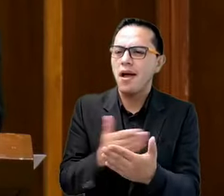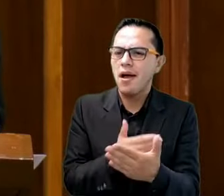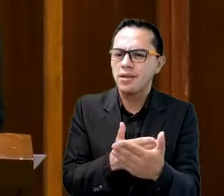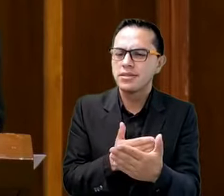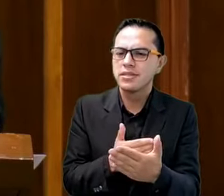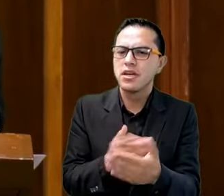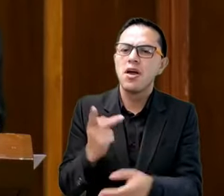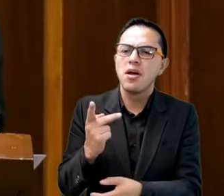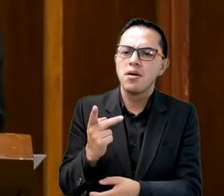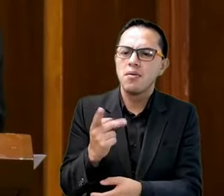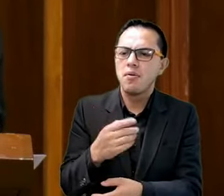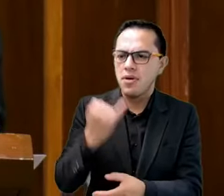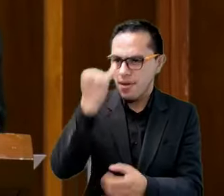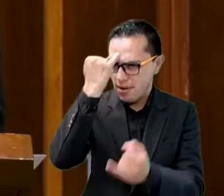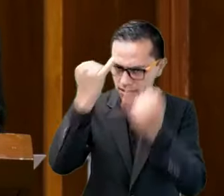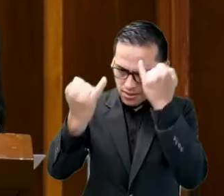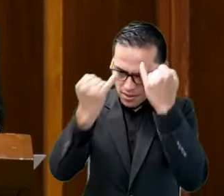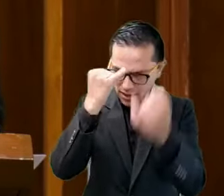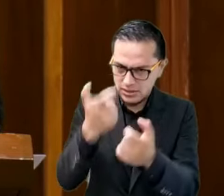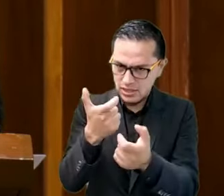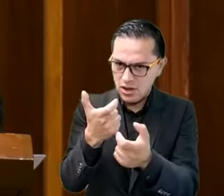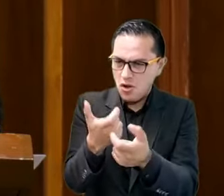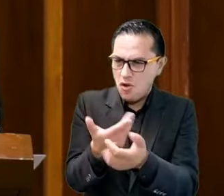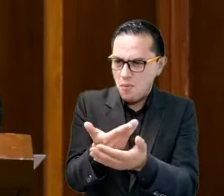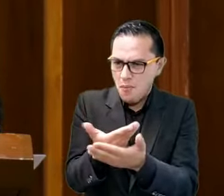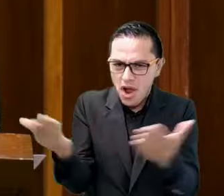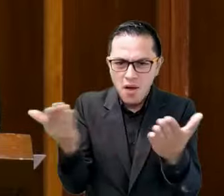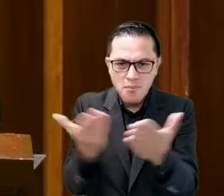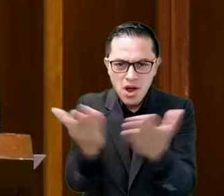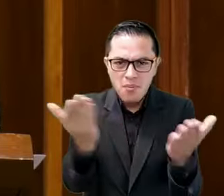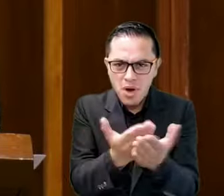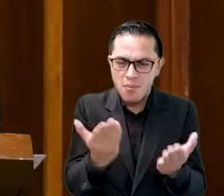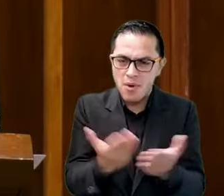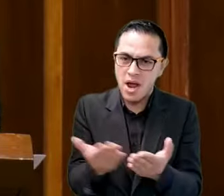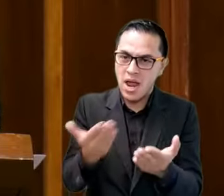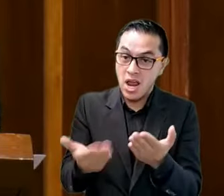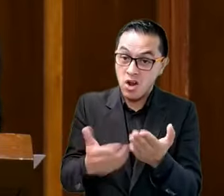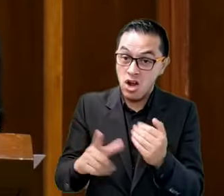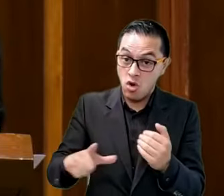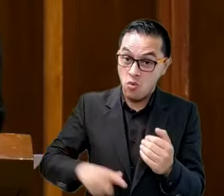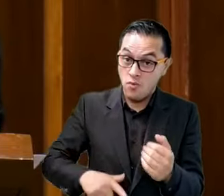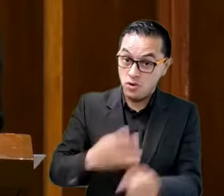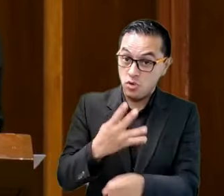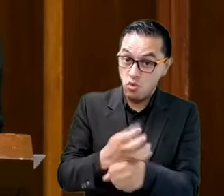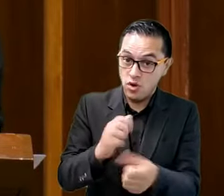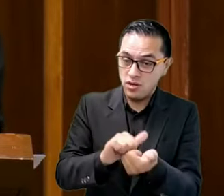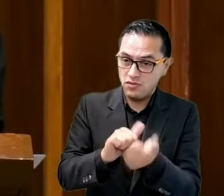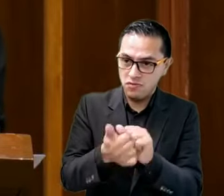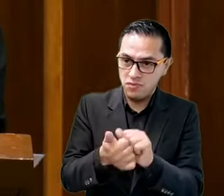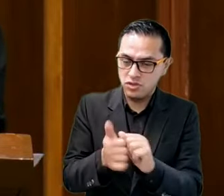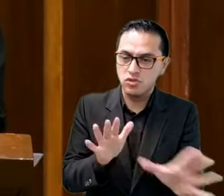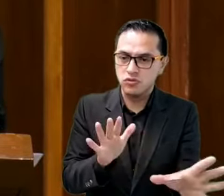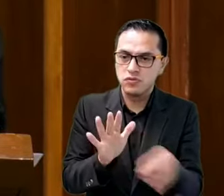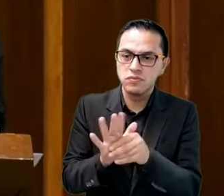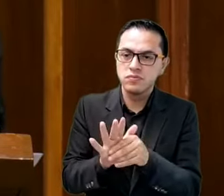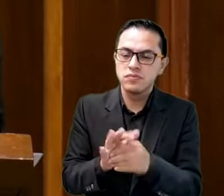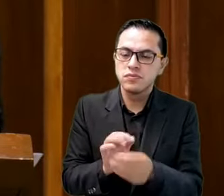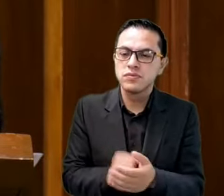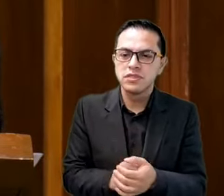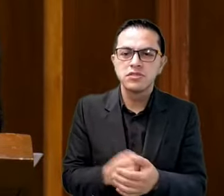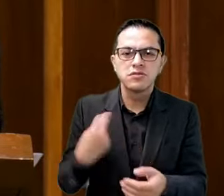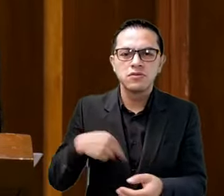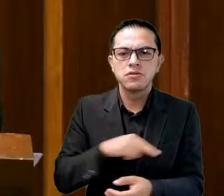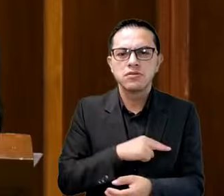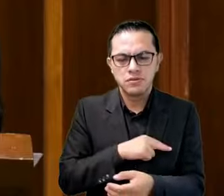de bienestar que hoy se aplican desde el gobierno de la cuarta transformación si hablamos de programas